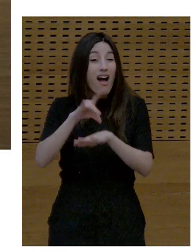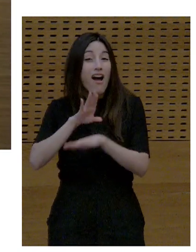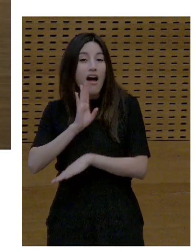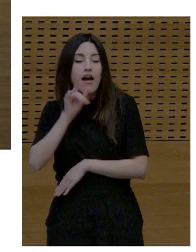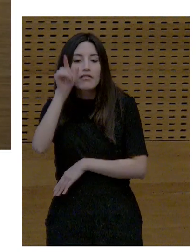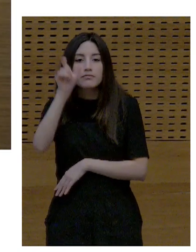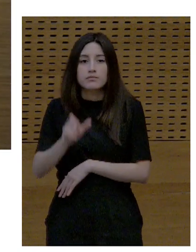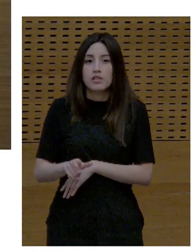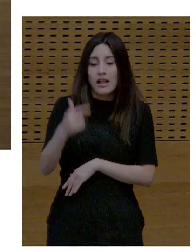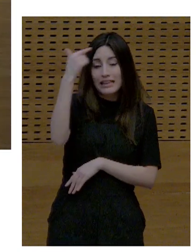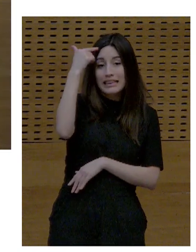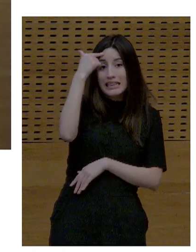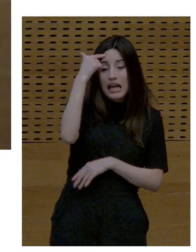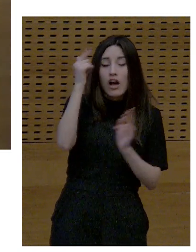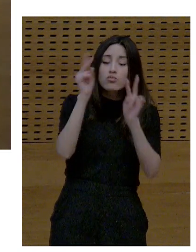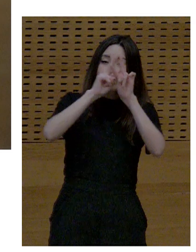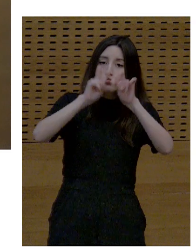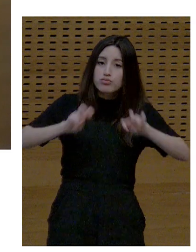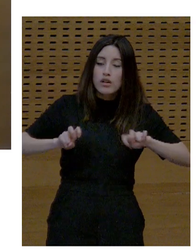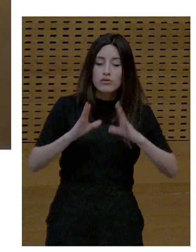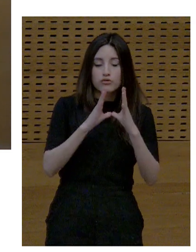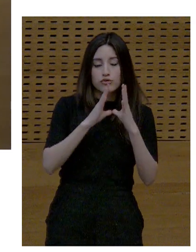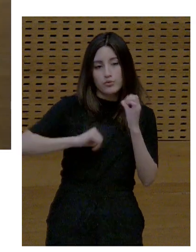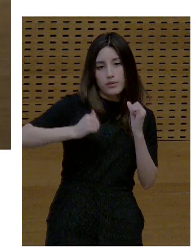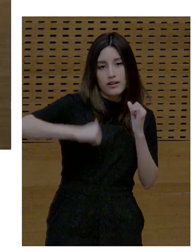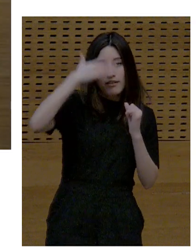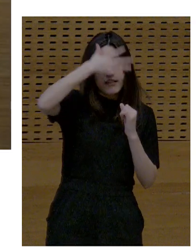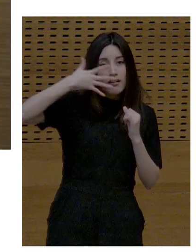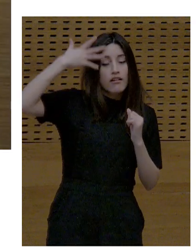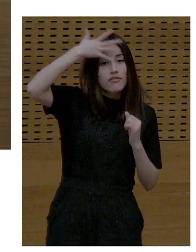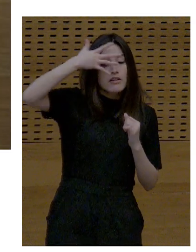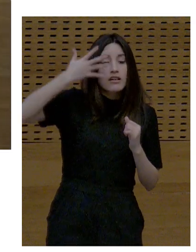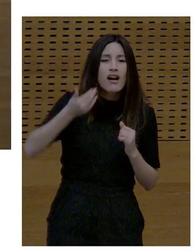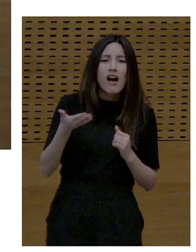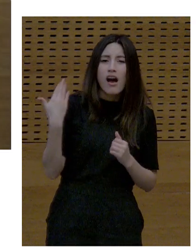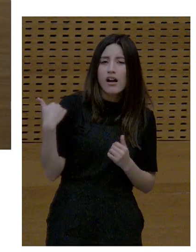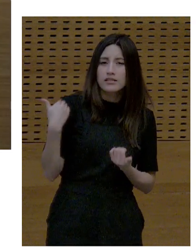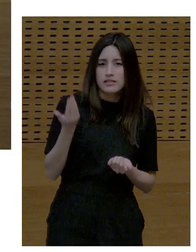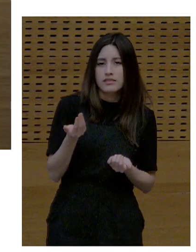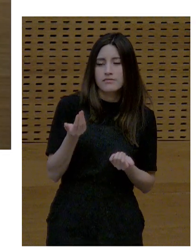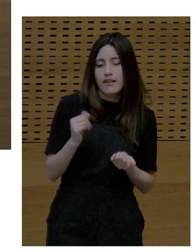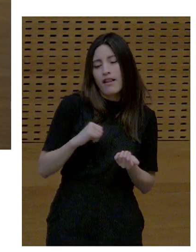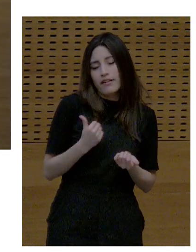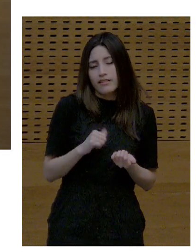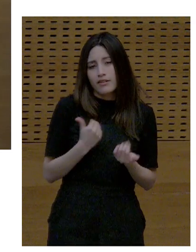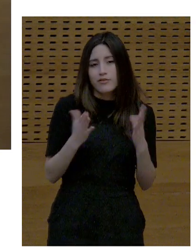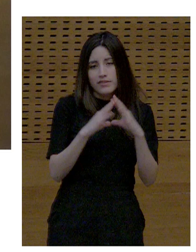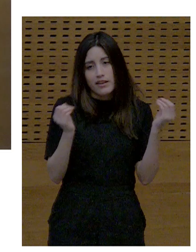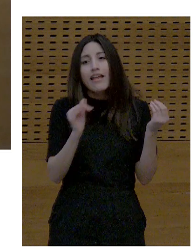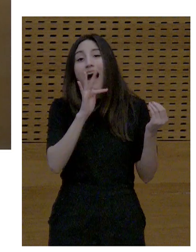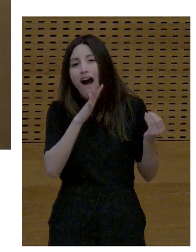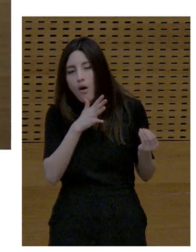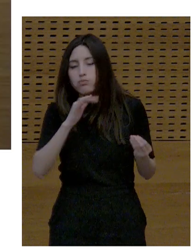neuróloga del Hospital de Navarra. Anteriormente creo que estuvo en la clínica universitaria, ¿no? Y luego ahora está en el Hospital de